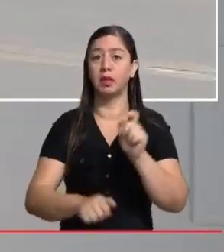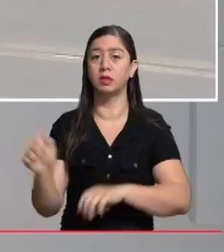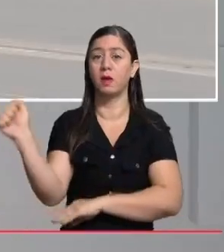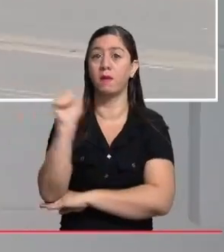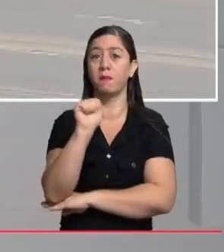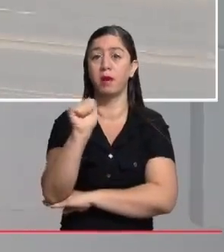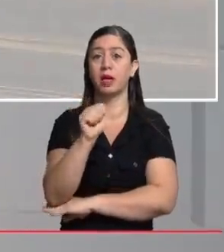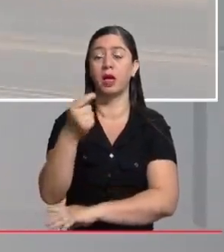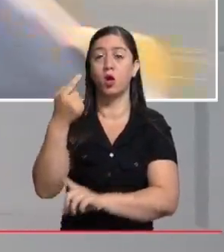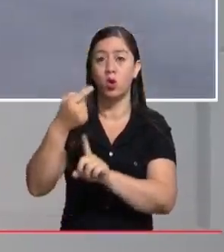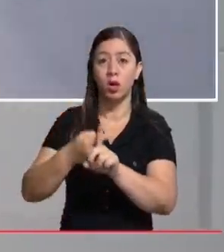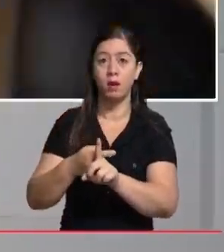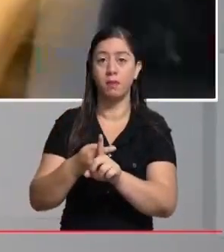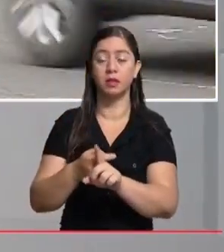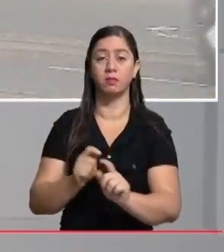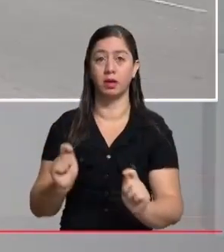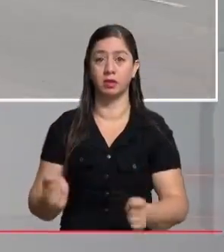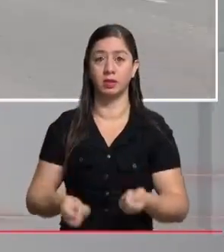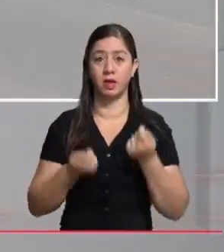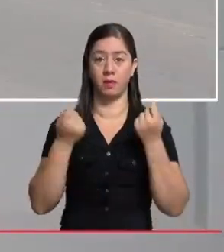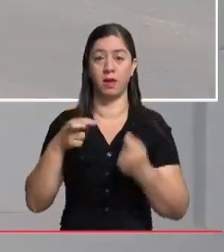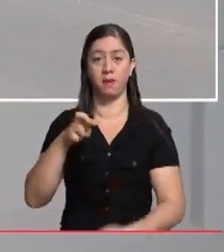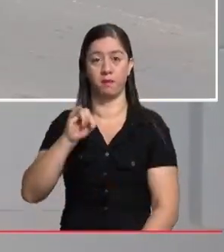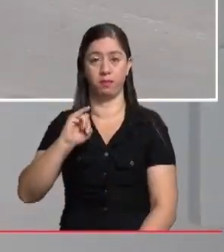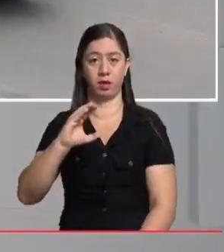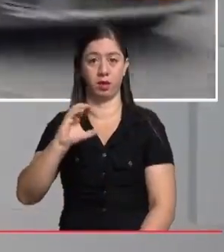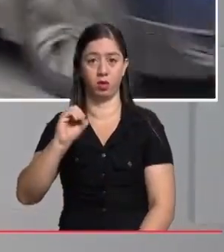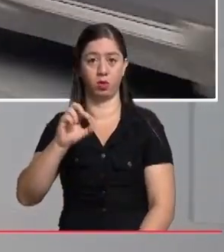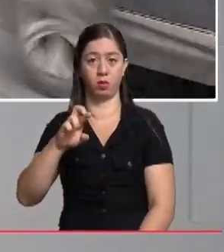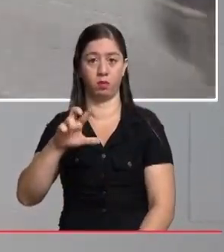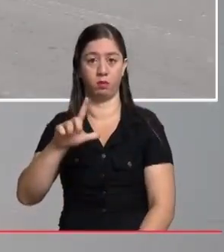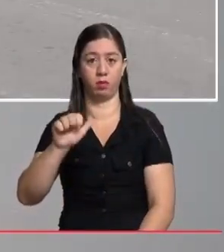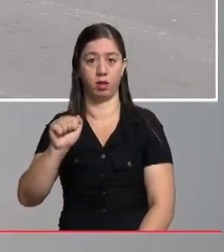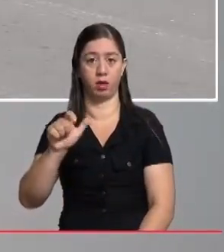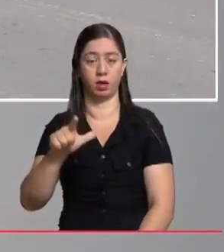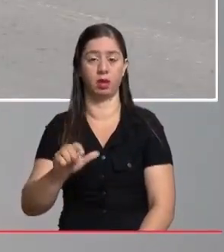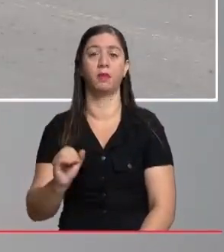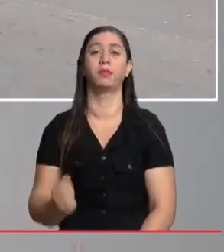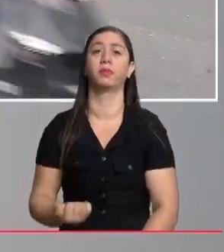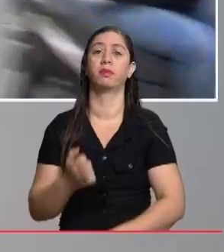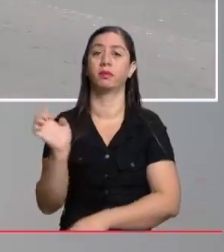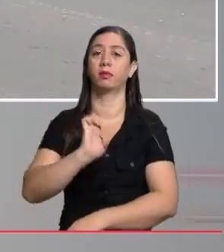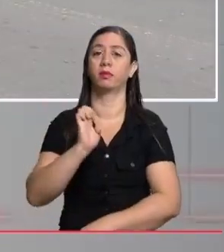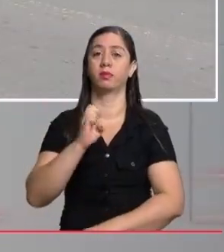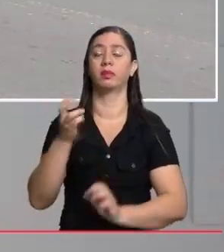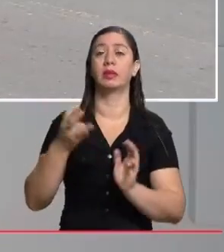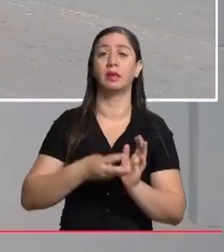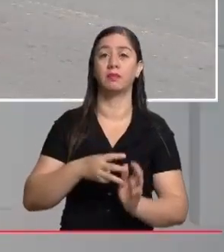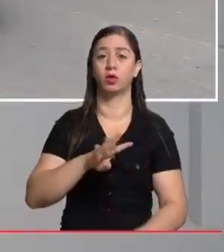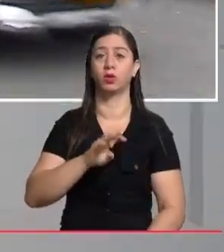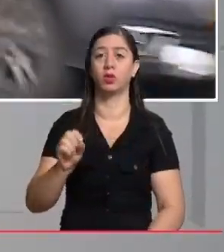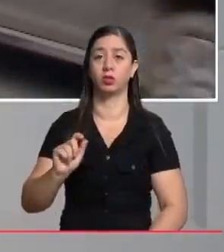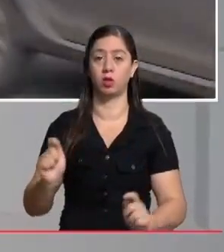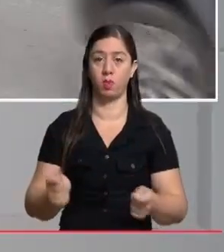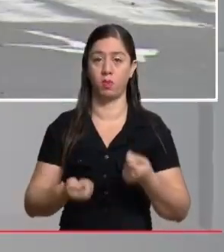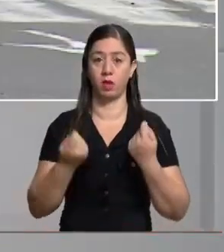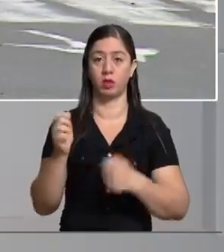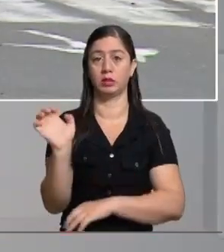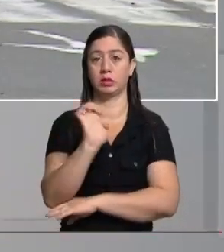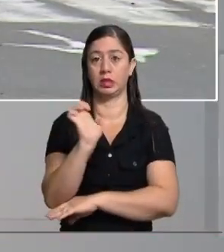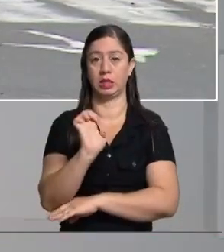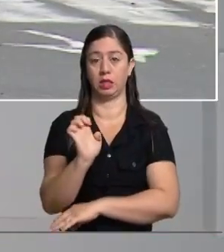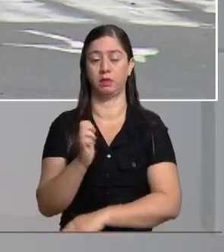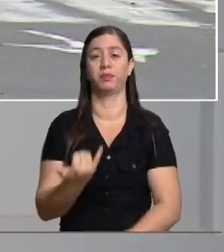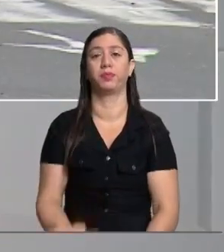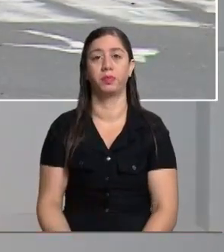para quedar exentos del pico y placa. En enero de este 2023, 3.400 vehículos fueron exonerados. Y frente